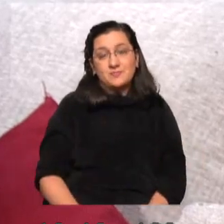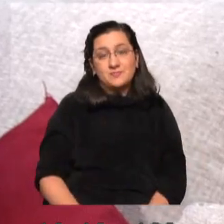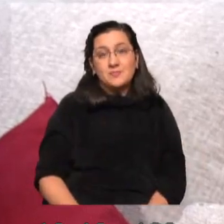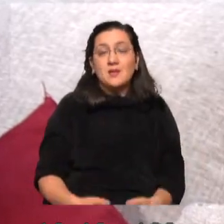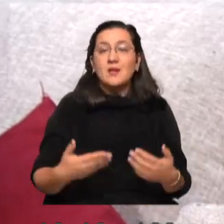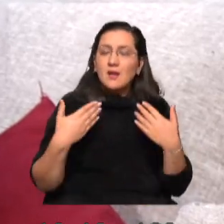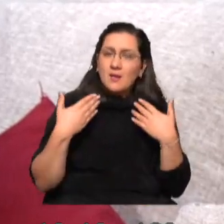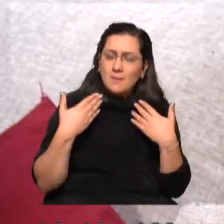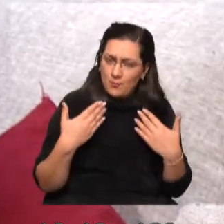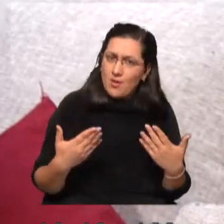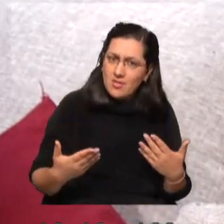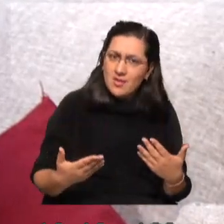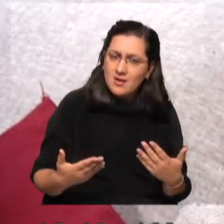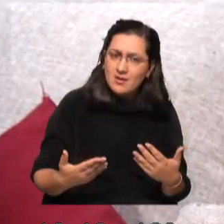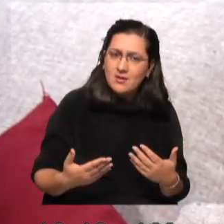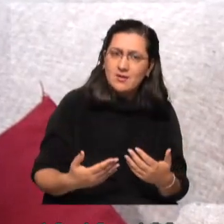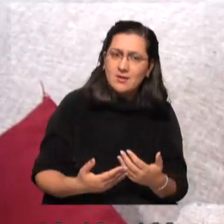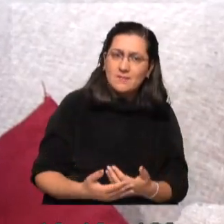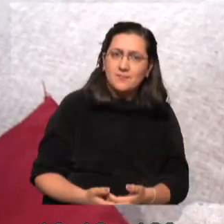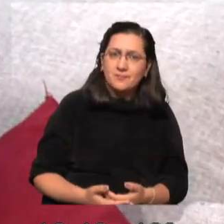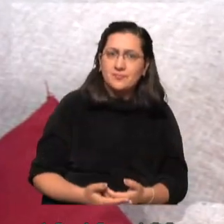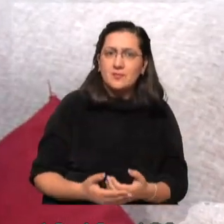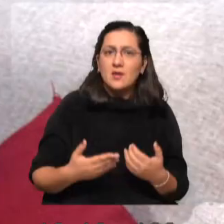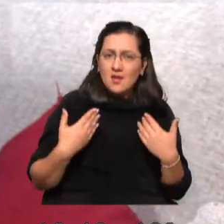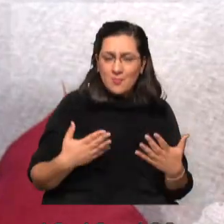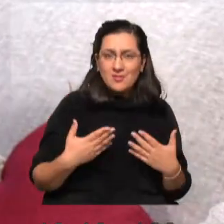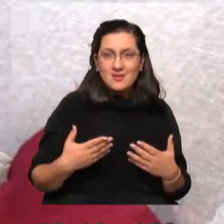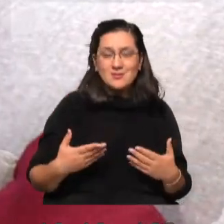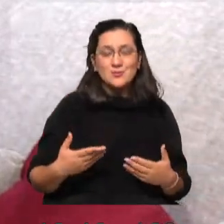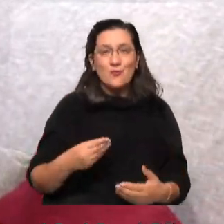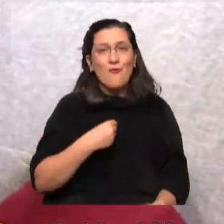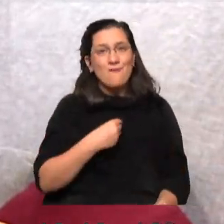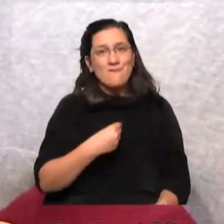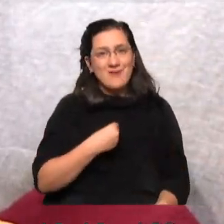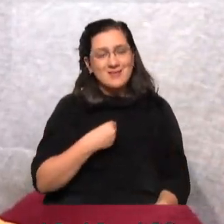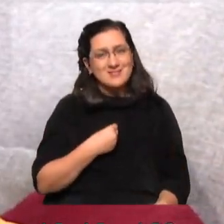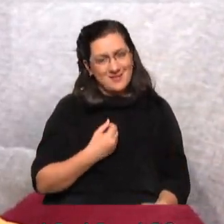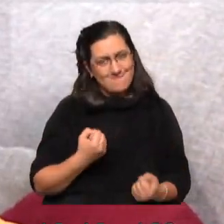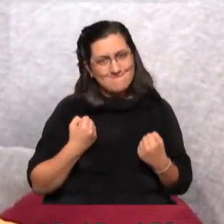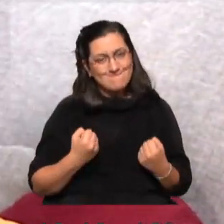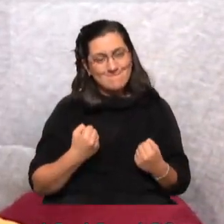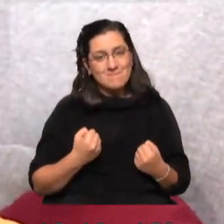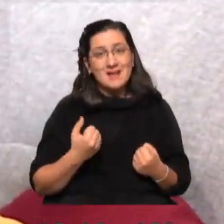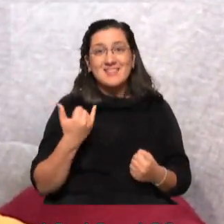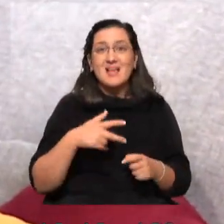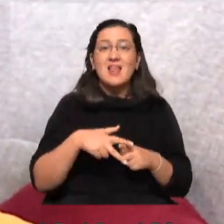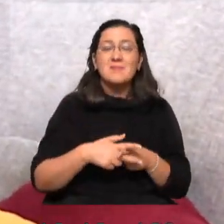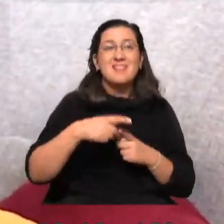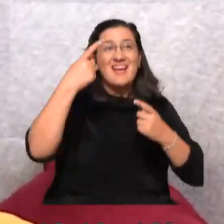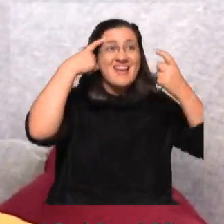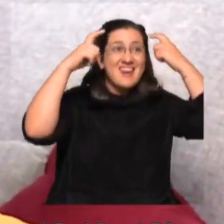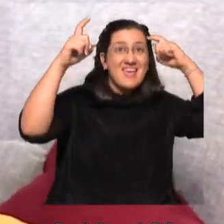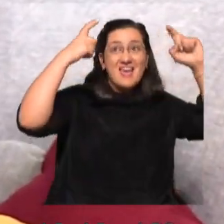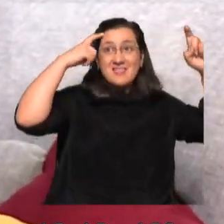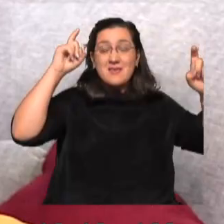que puedan tener su autoestima musical alta, digamos, para que tengan esa herramienta creativa, ¿no? Como